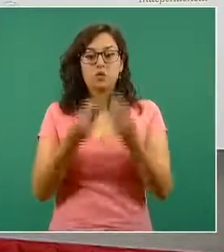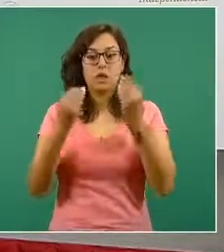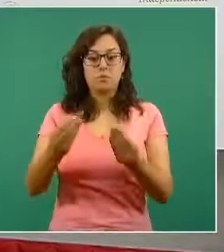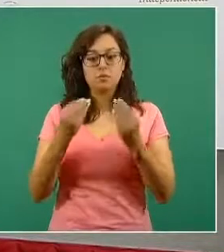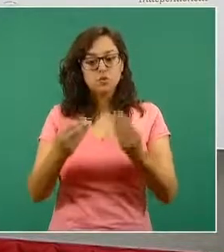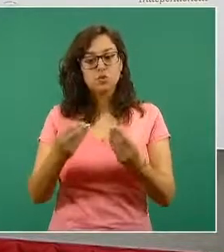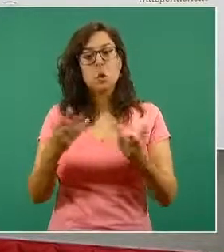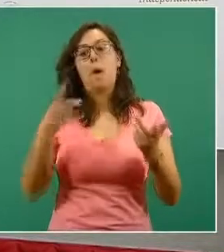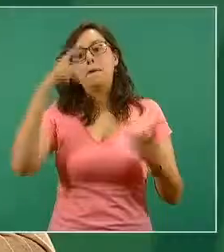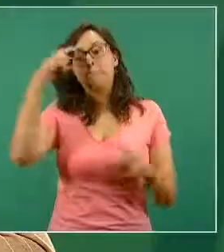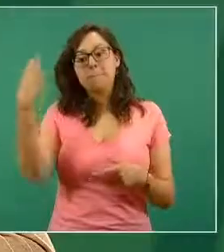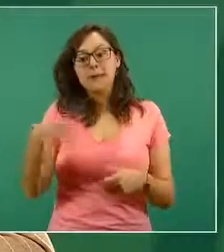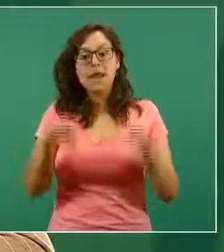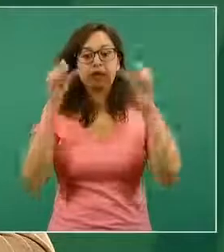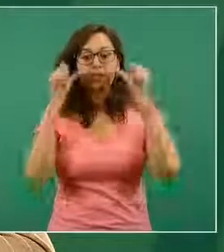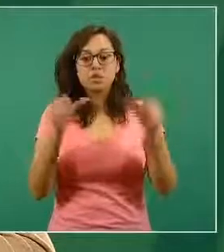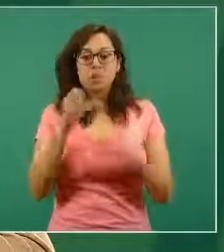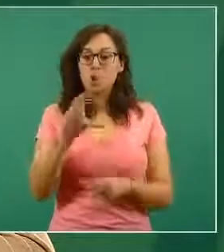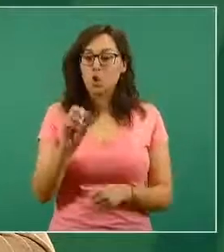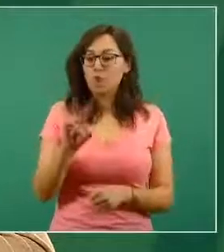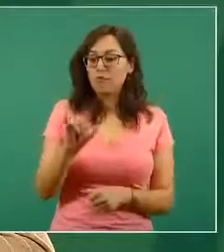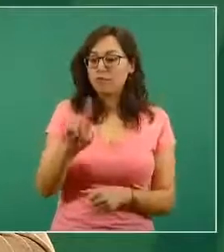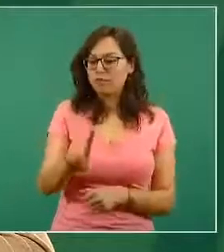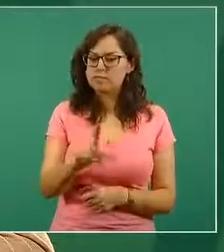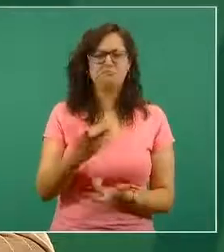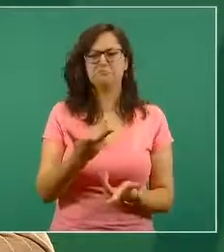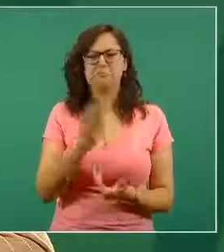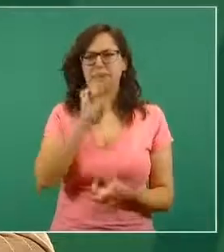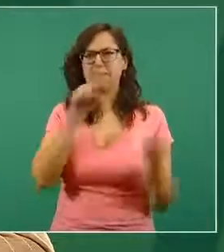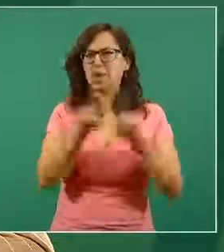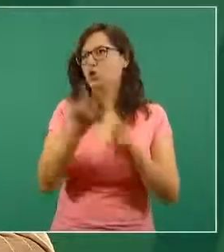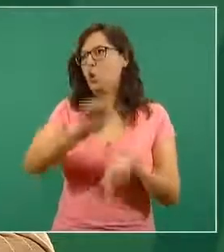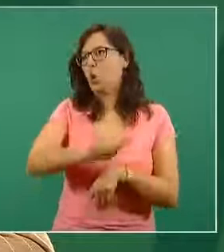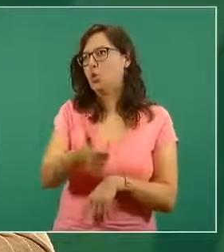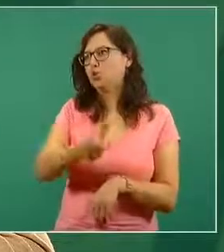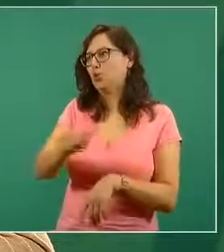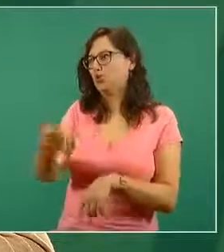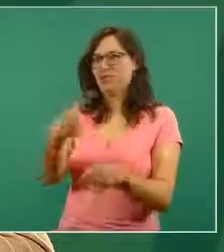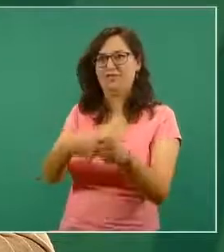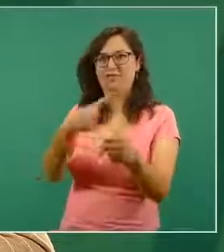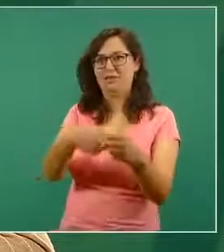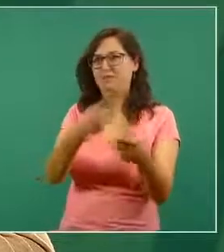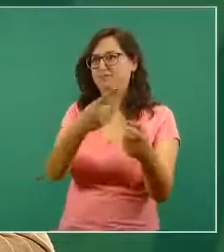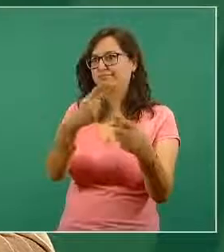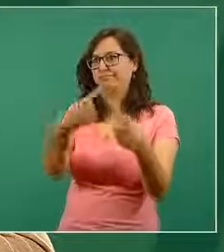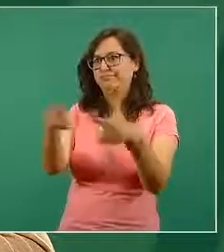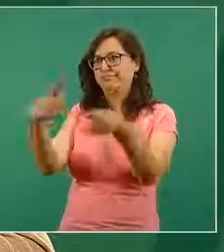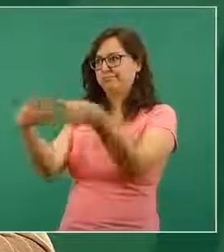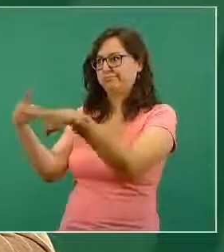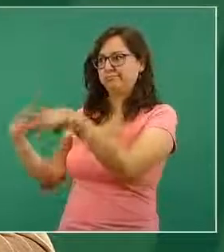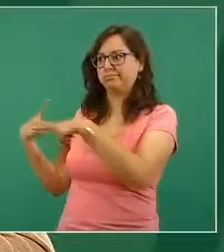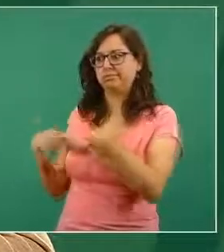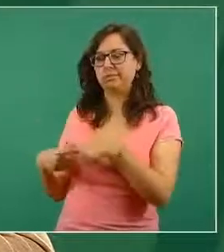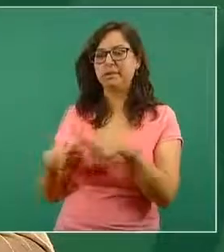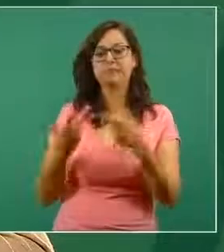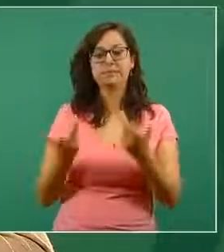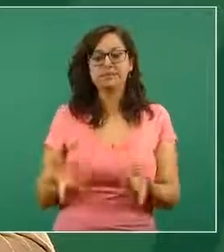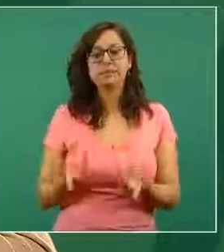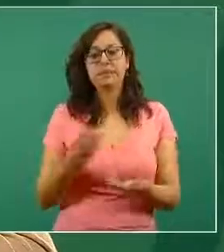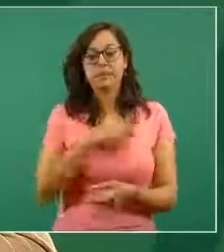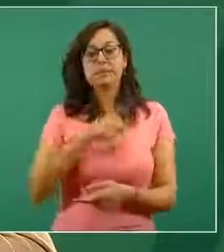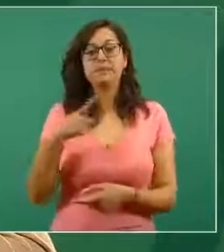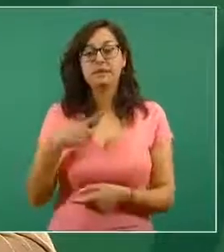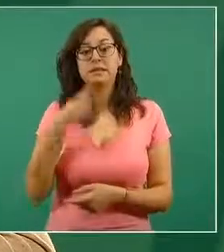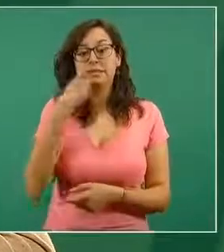la atención no solo de COVID, sino de todos los padecimientos que se presentan día con día, tanto en unidades de primer nivel. Hay que destacar